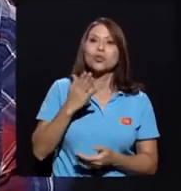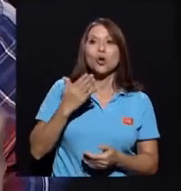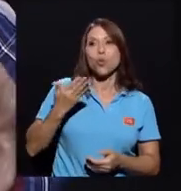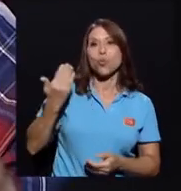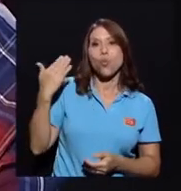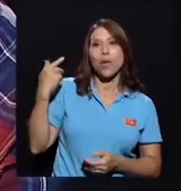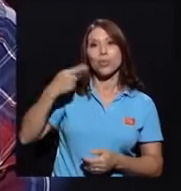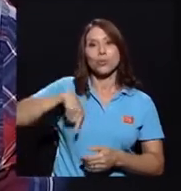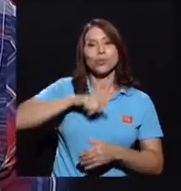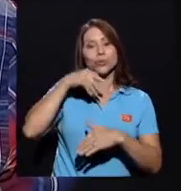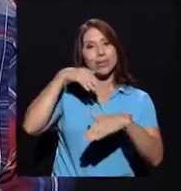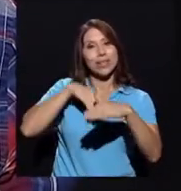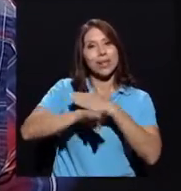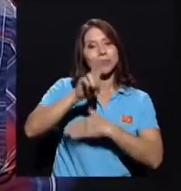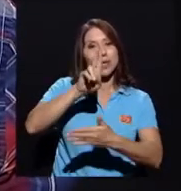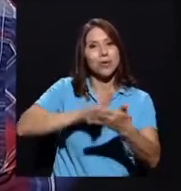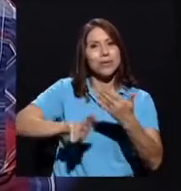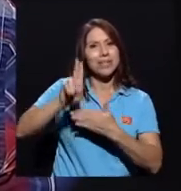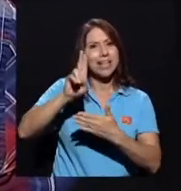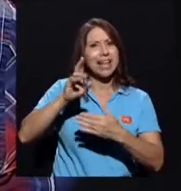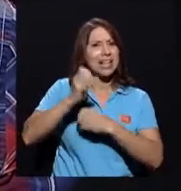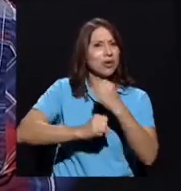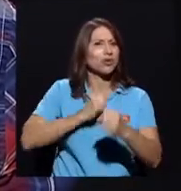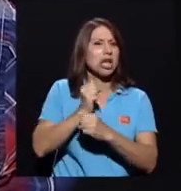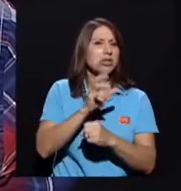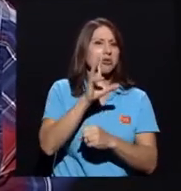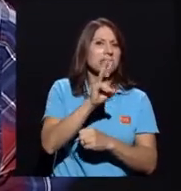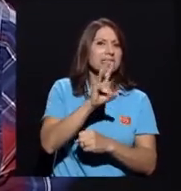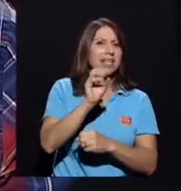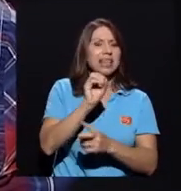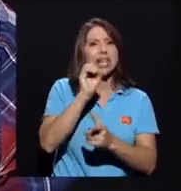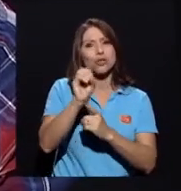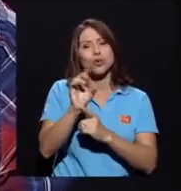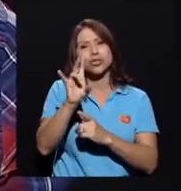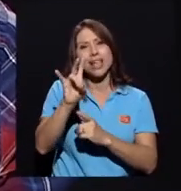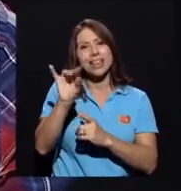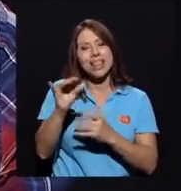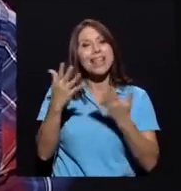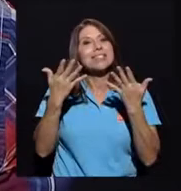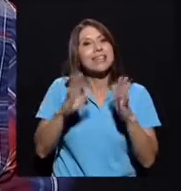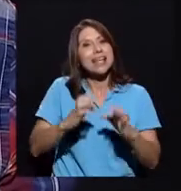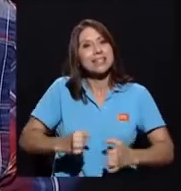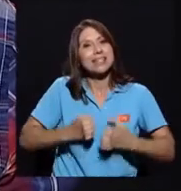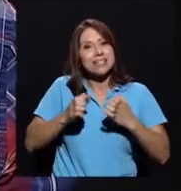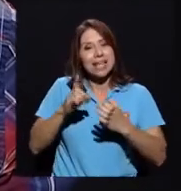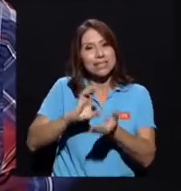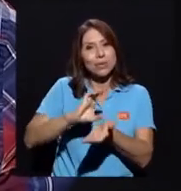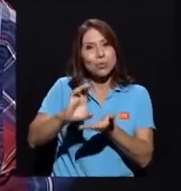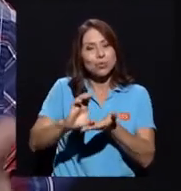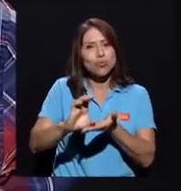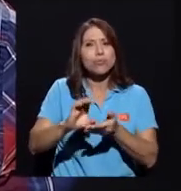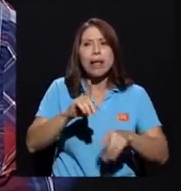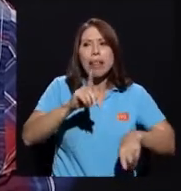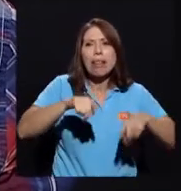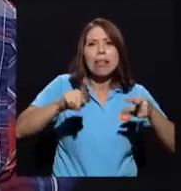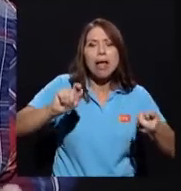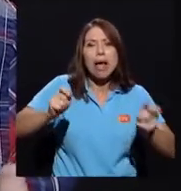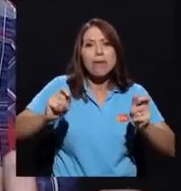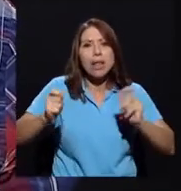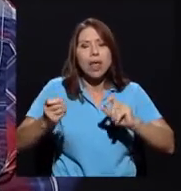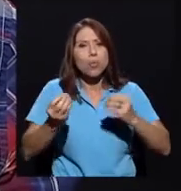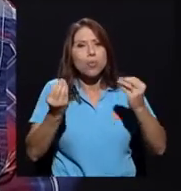universidad ya en los 60 y 70 ya este curso existía y ha variado mucho a veces se adjuntó